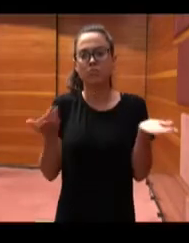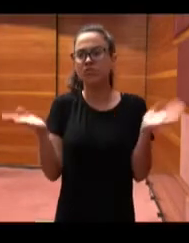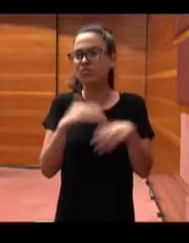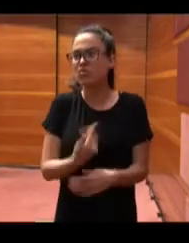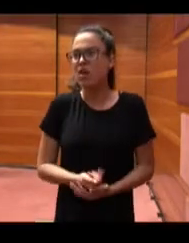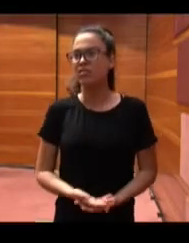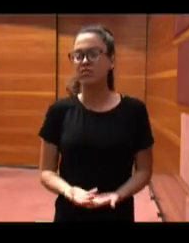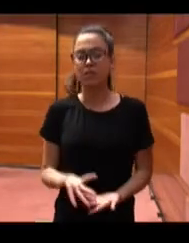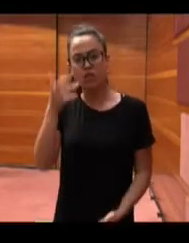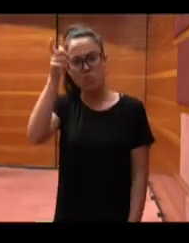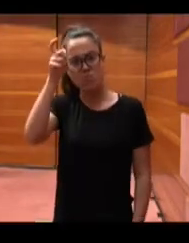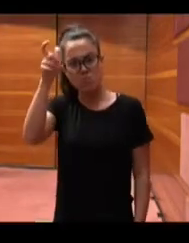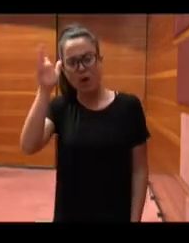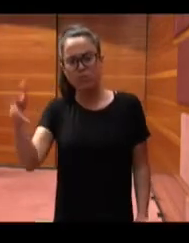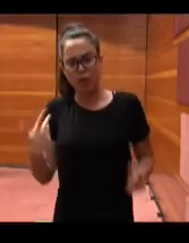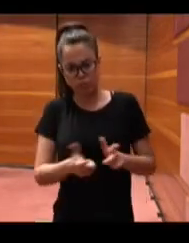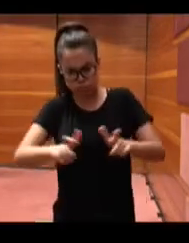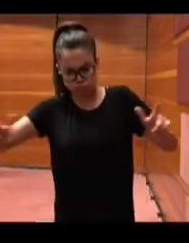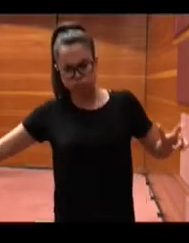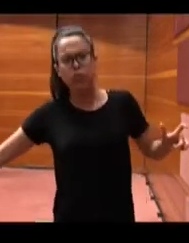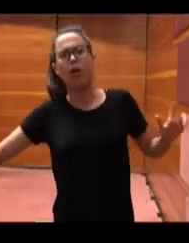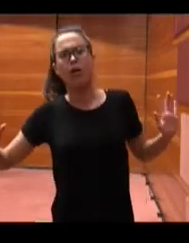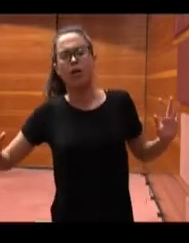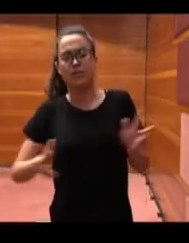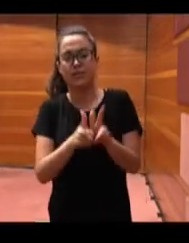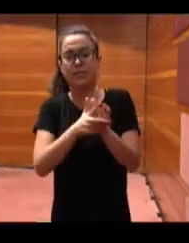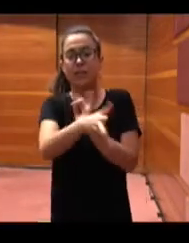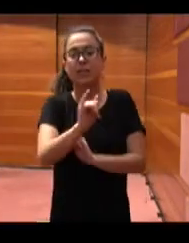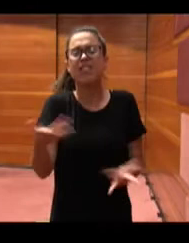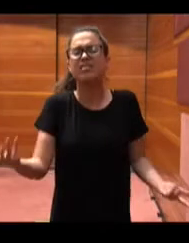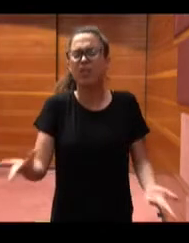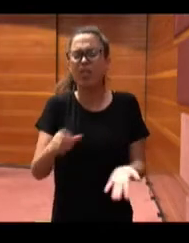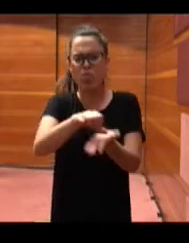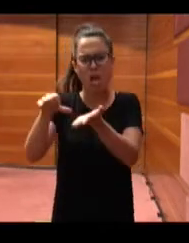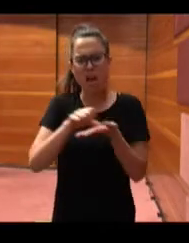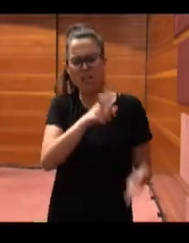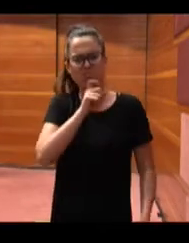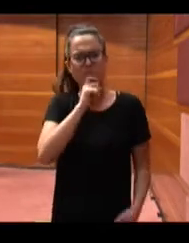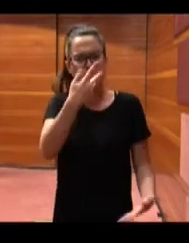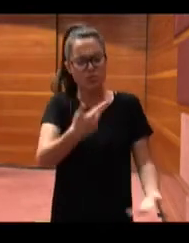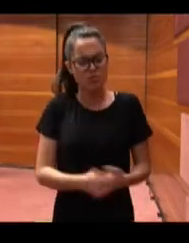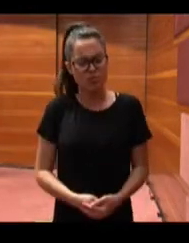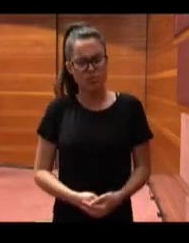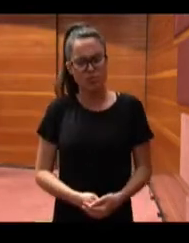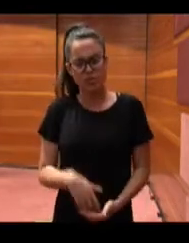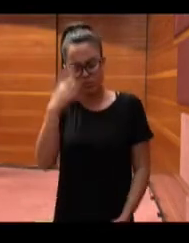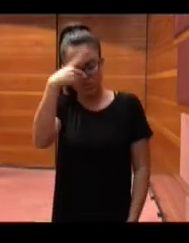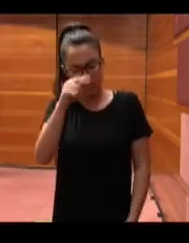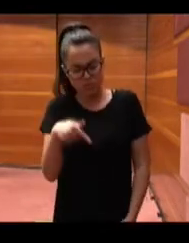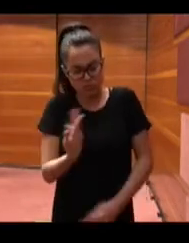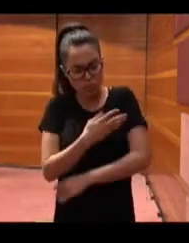50.000 habitantes. Y dices, y bueno, ¿y cómo sabe la ciudadanía qué tal lo has hecho? Pues no lo